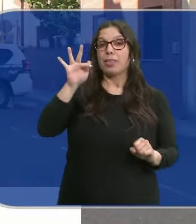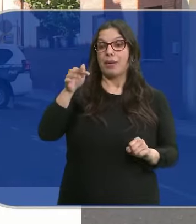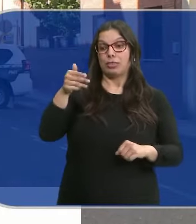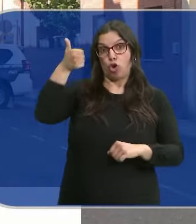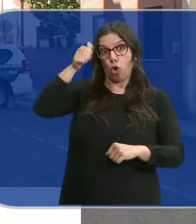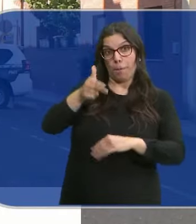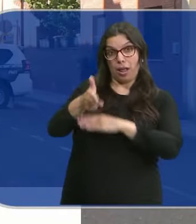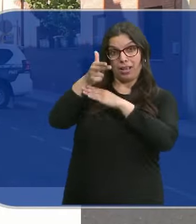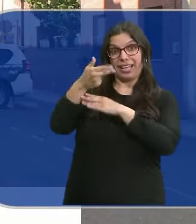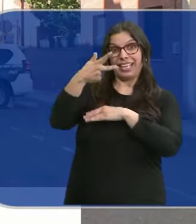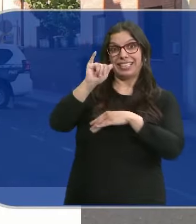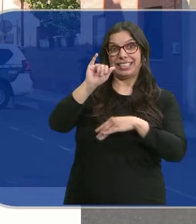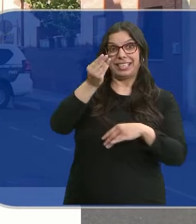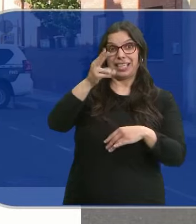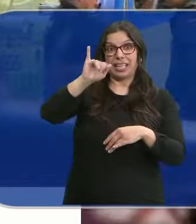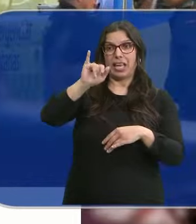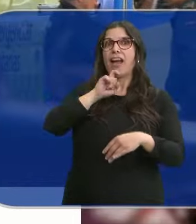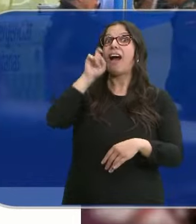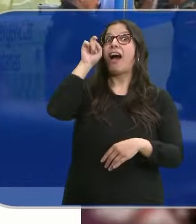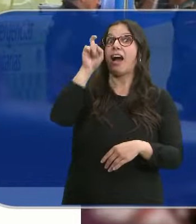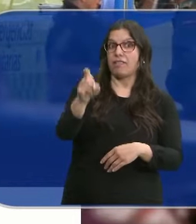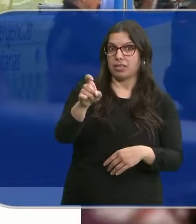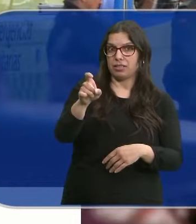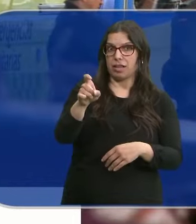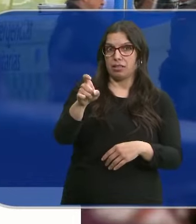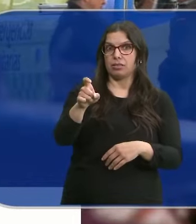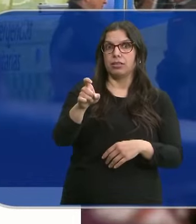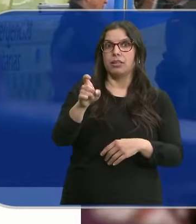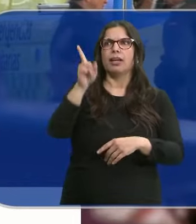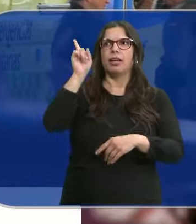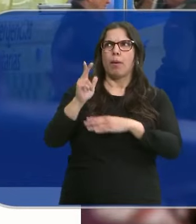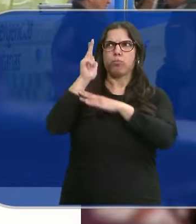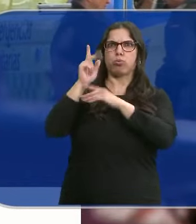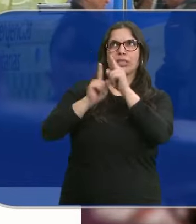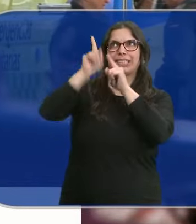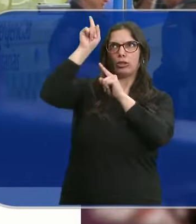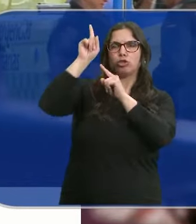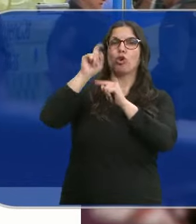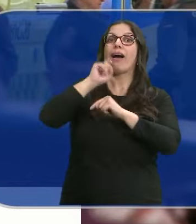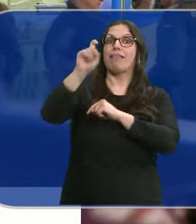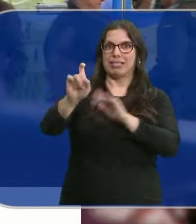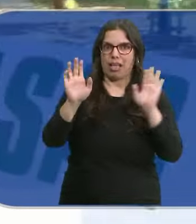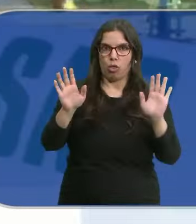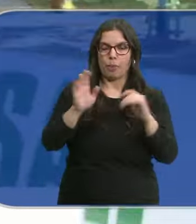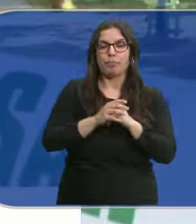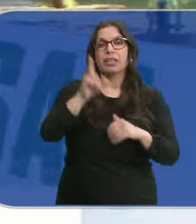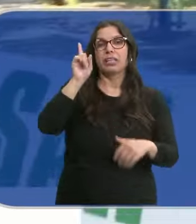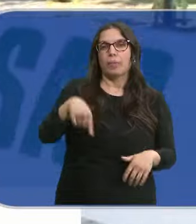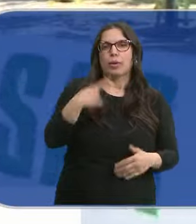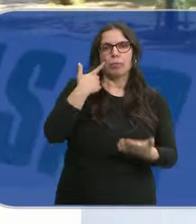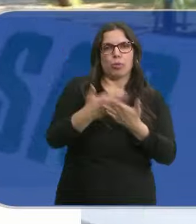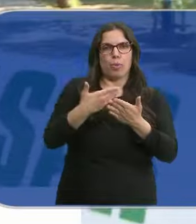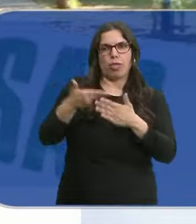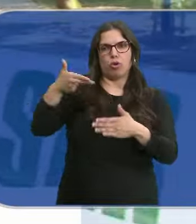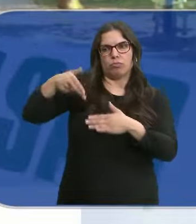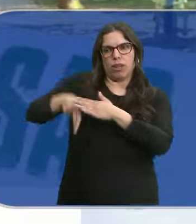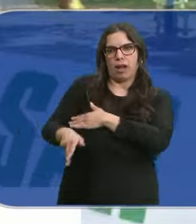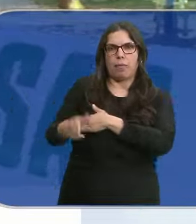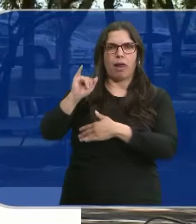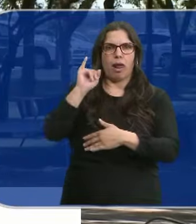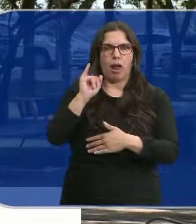avisó que tenía intención de disparar y de hecho llegó a disparar contra el techo. También consideran probado la tenencia ilícita de armas. No se tienen en